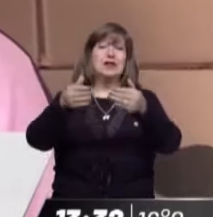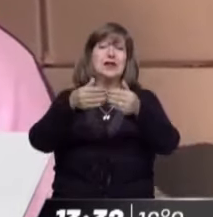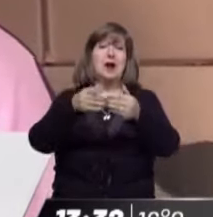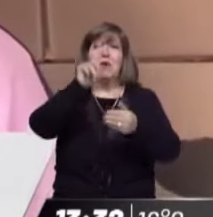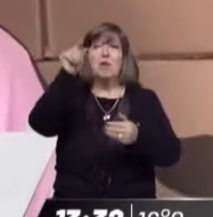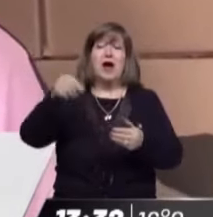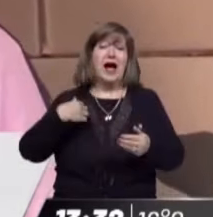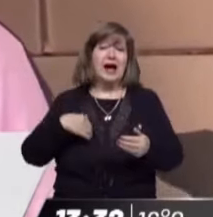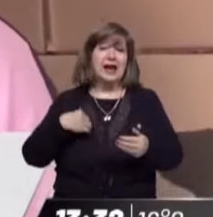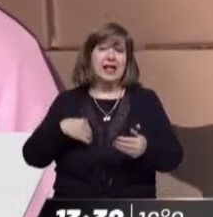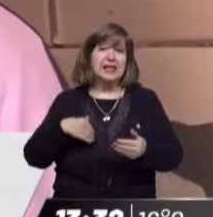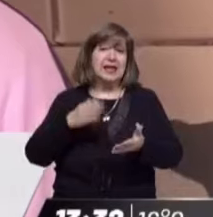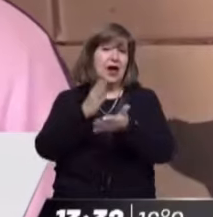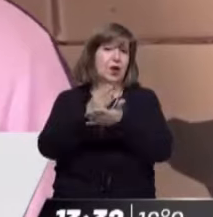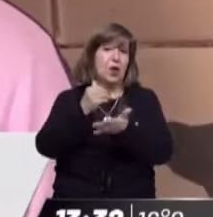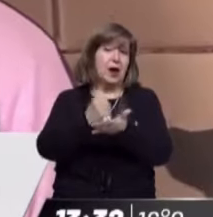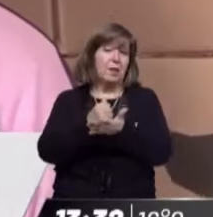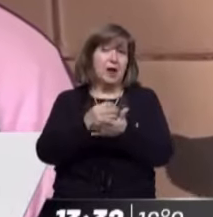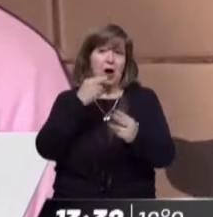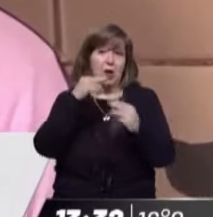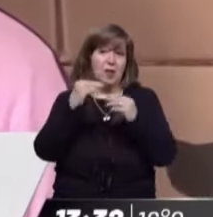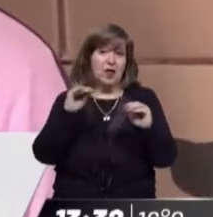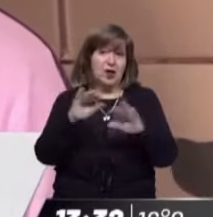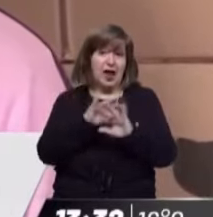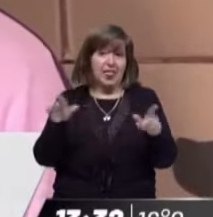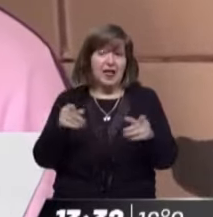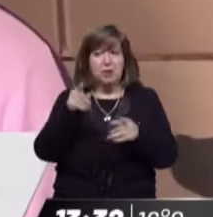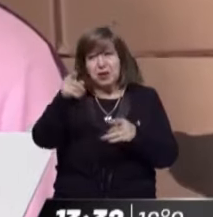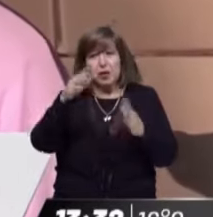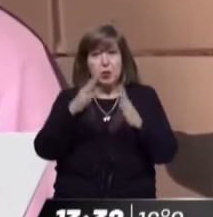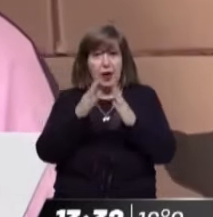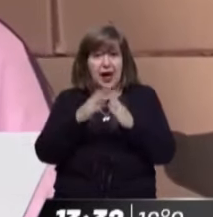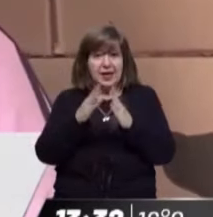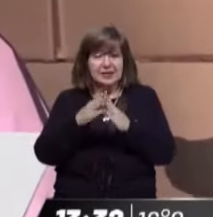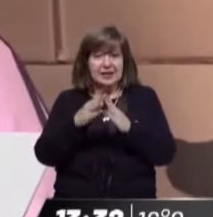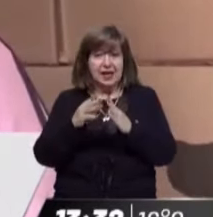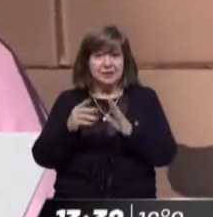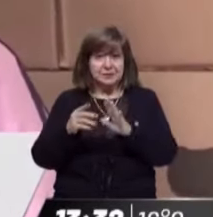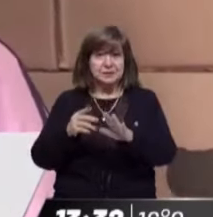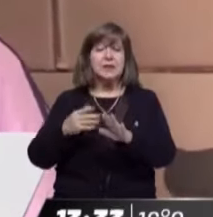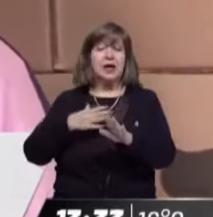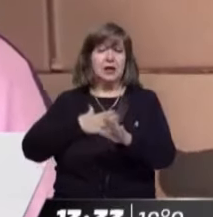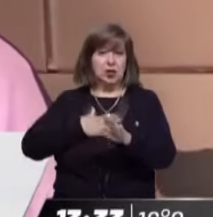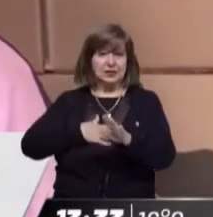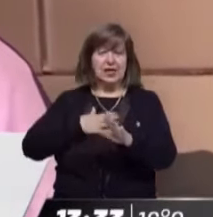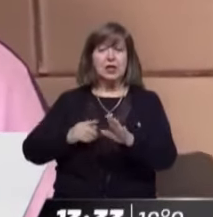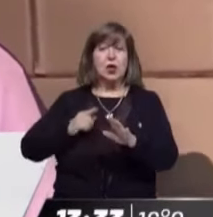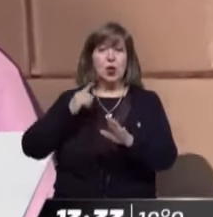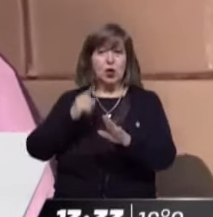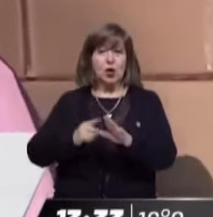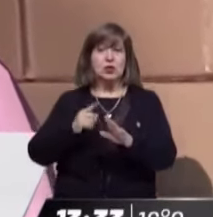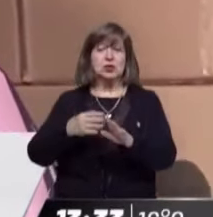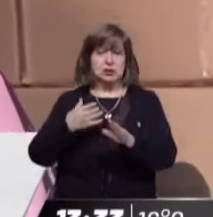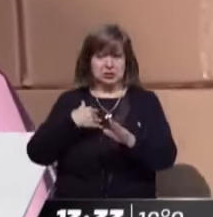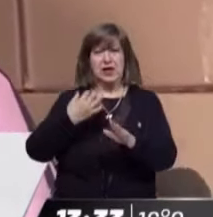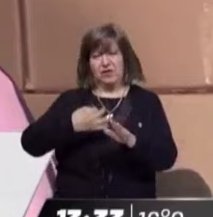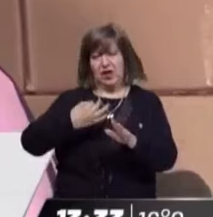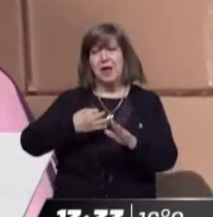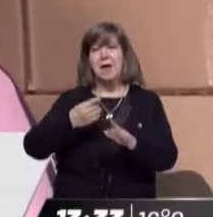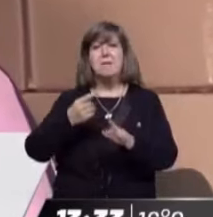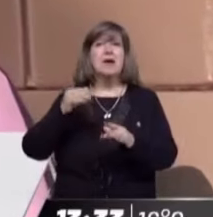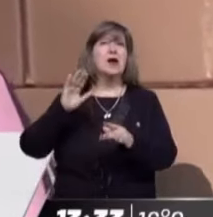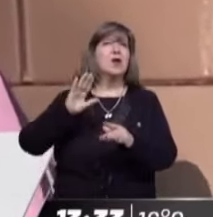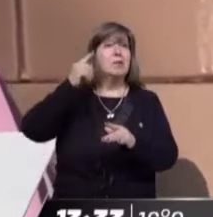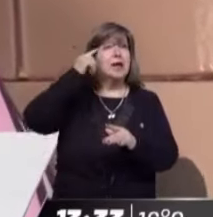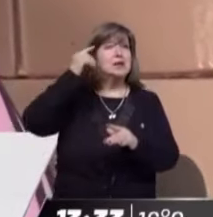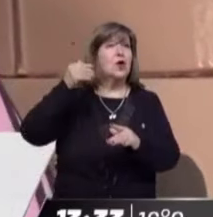donde nunca más haga falta un comedor porque no es yo estoy orgullosa de lo que hago s estoy muy orgullosa estoy orgullosísima